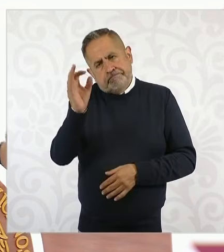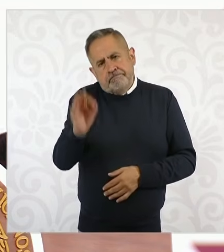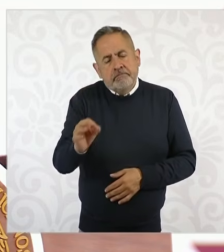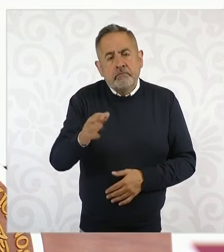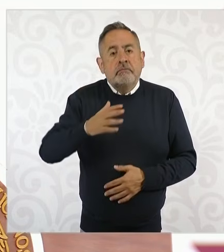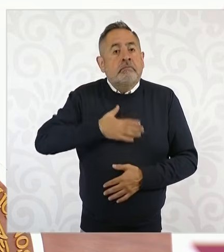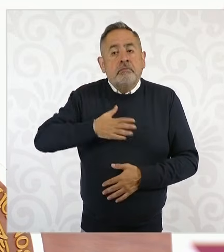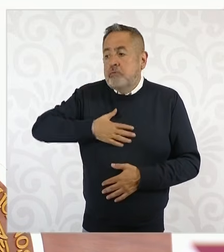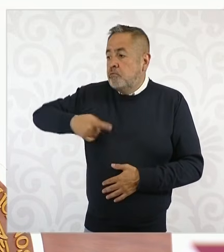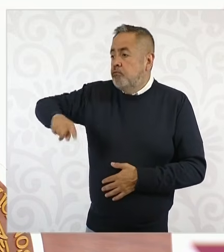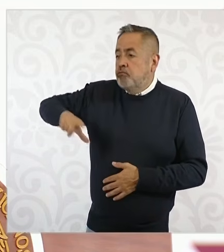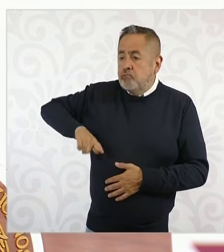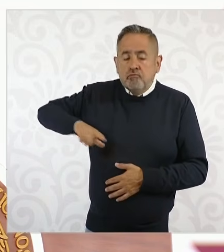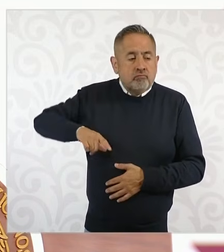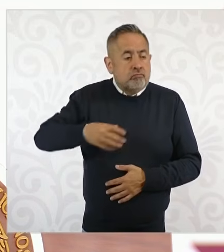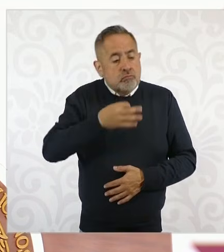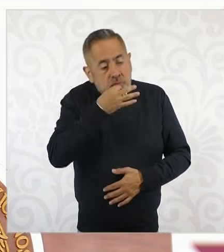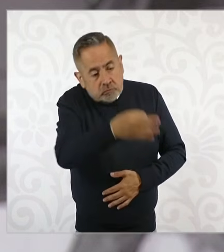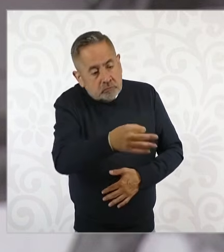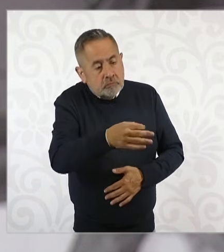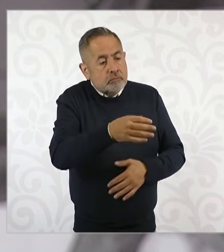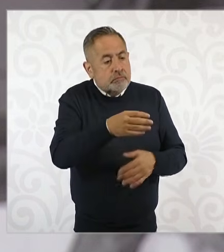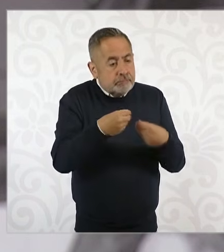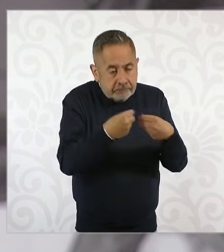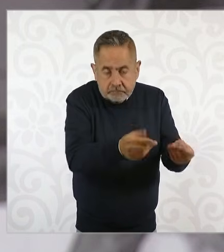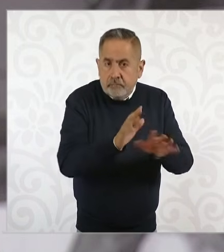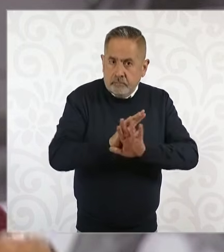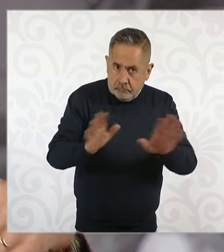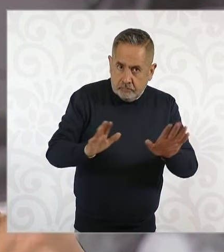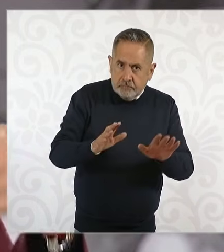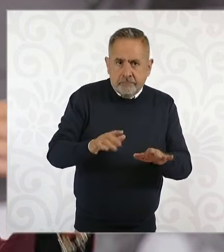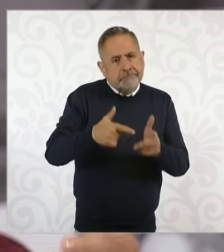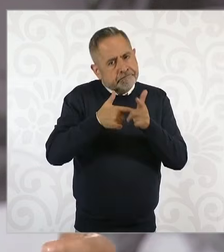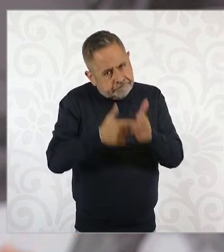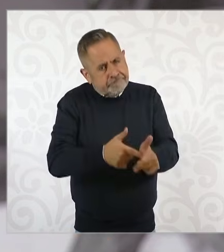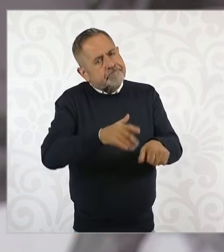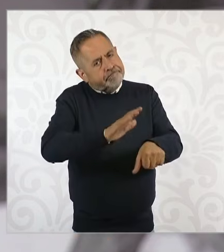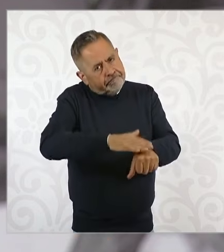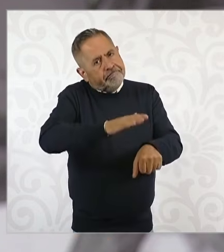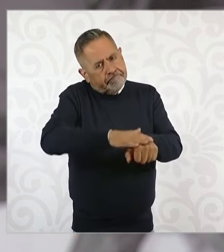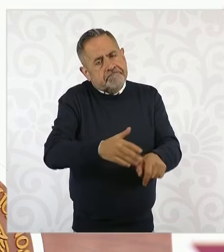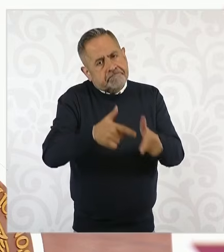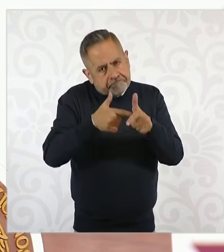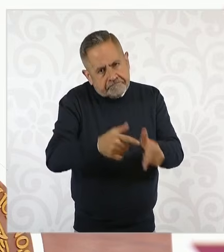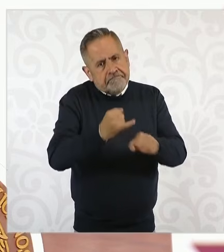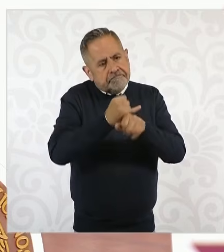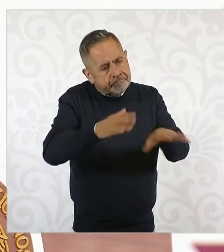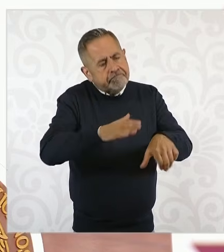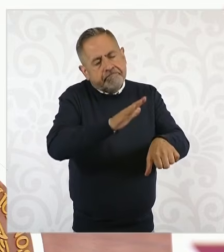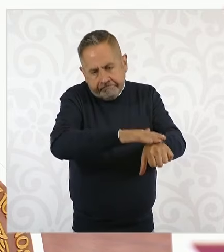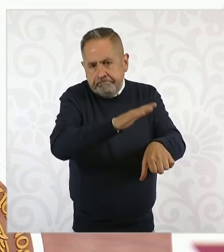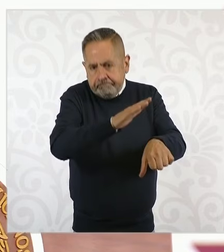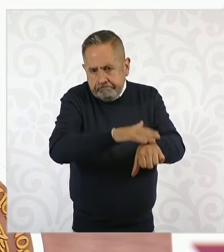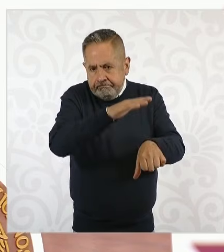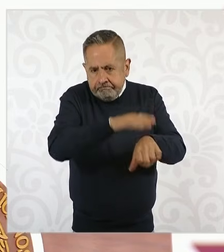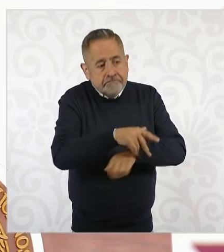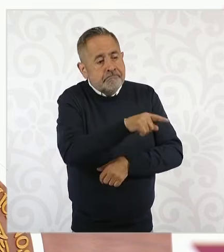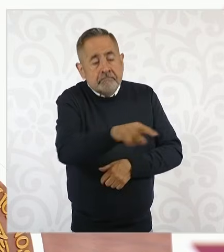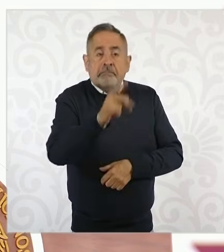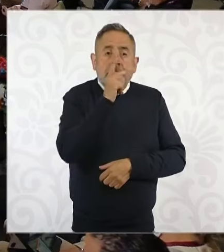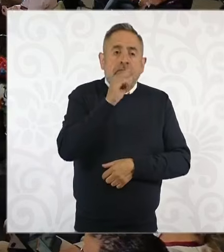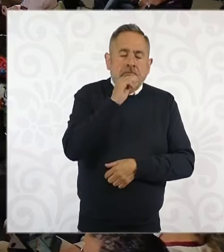nos toca seguir informando a las mamás y papás para que lleven a sus hijos a las revisiones